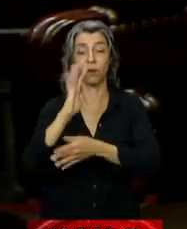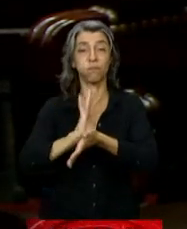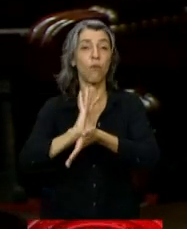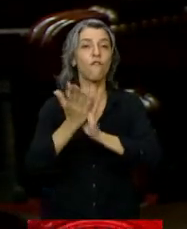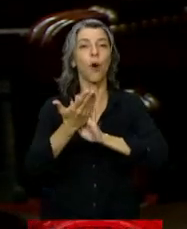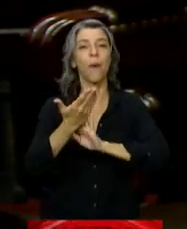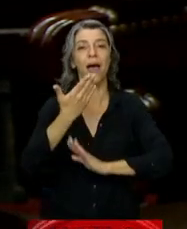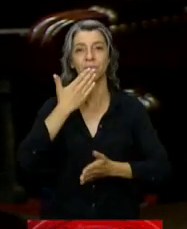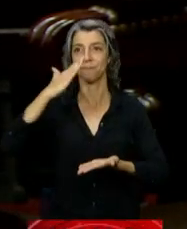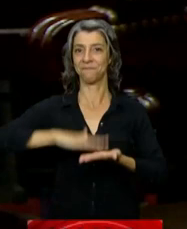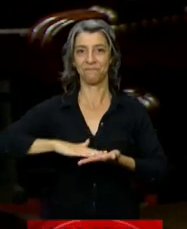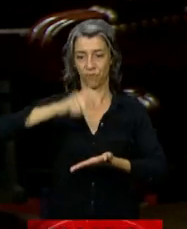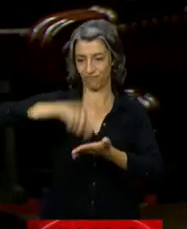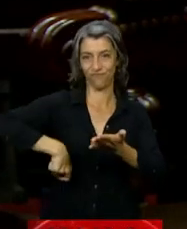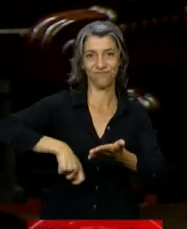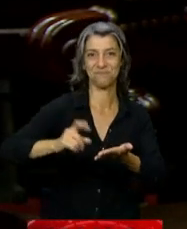Ahora,